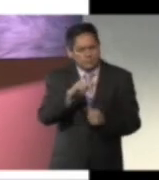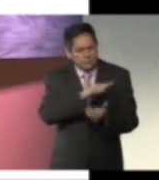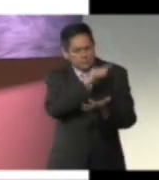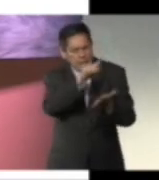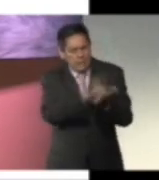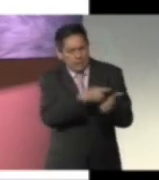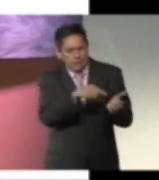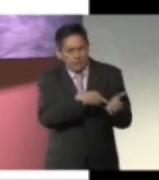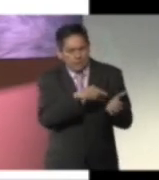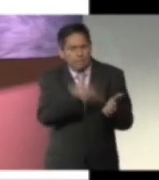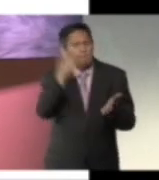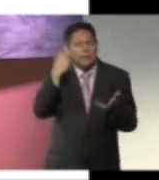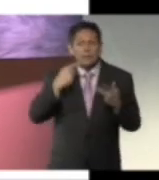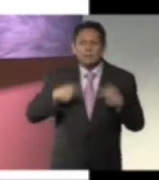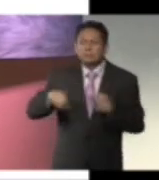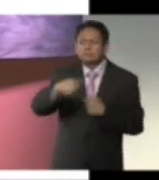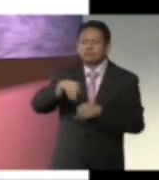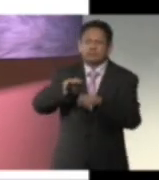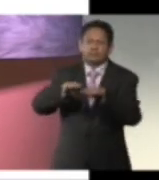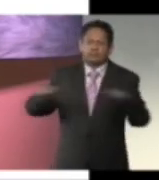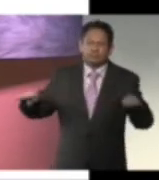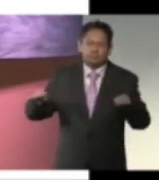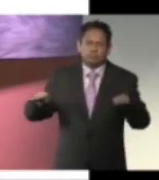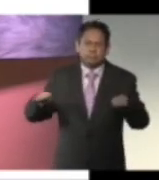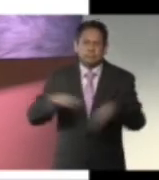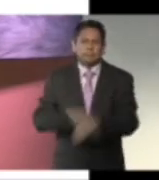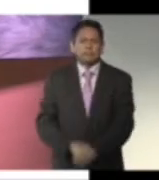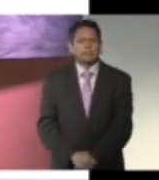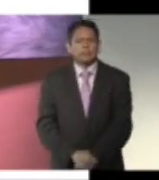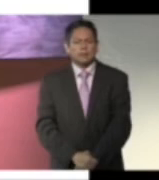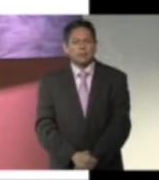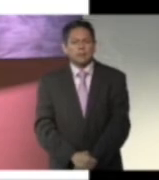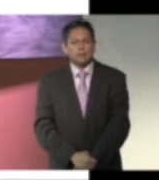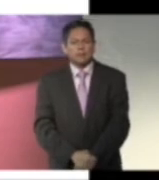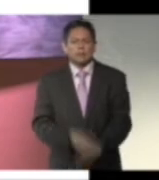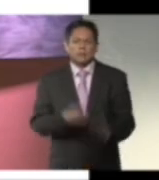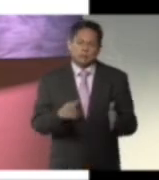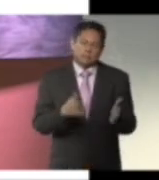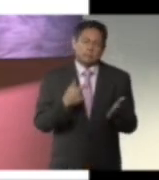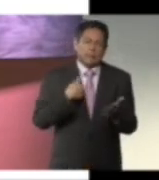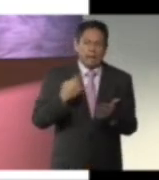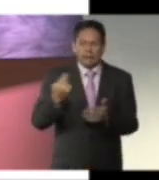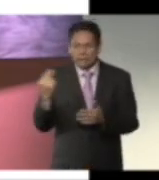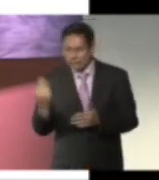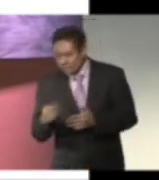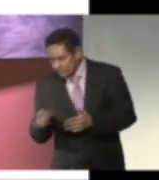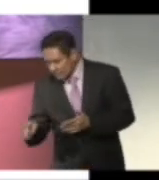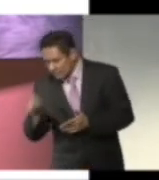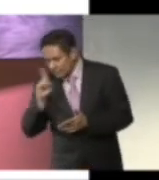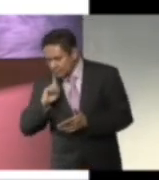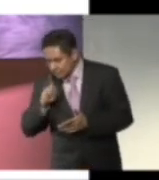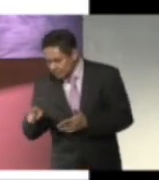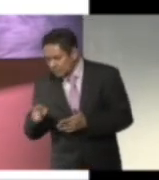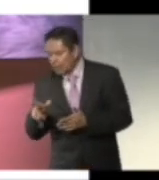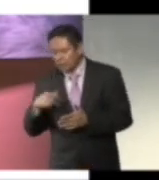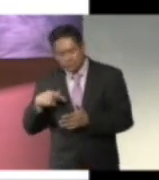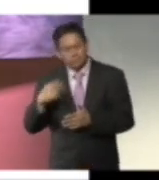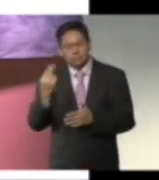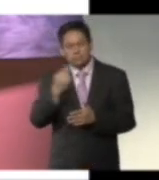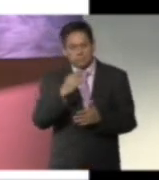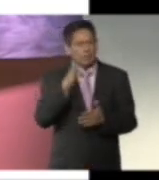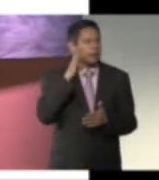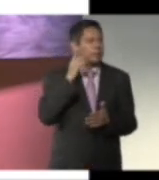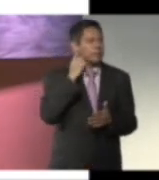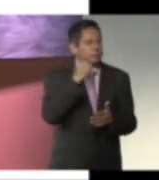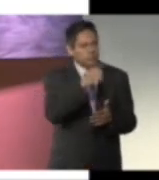de igualdad. Entonces, las necesidades, hubo que hacer una reforma, pasar por el Congreso, el acuerdo político, etcétera.